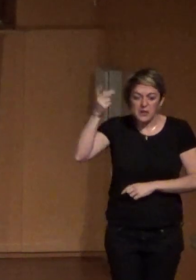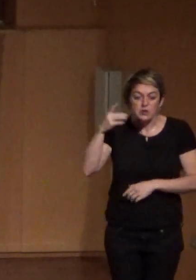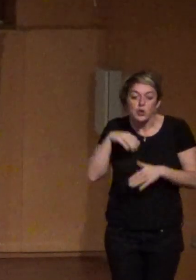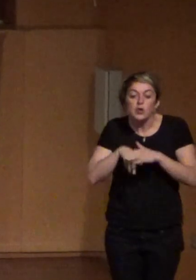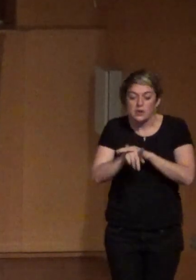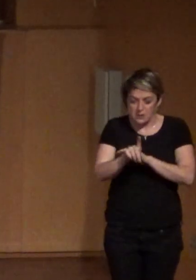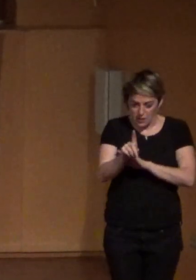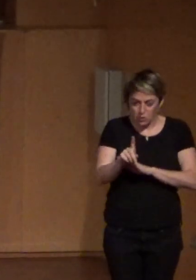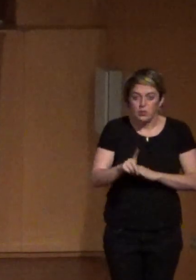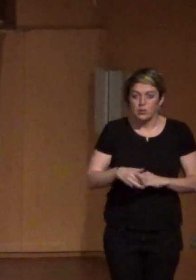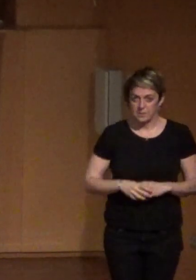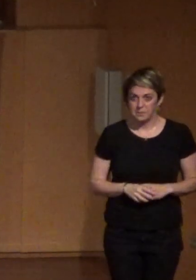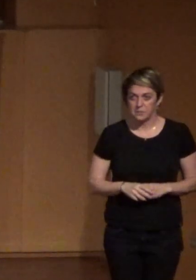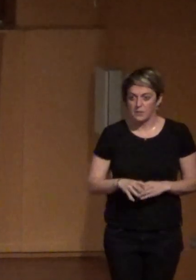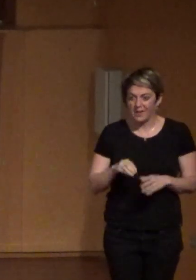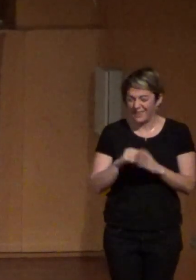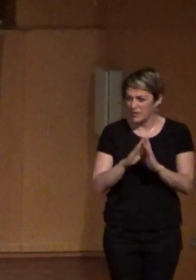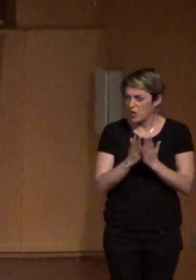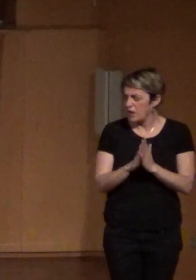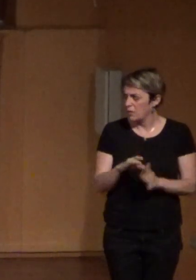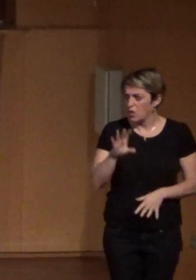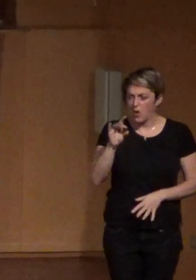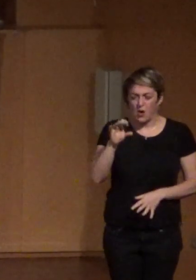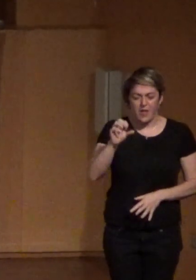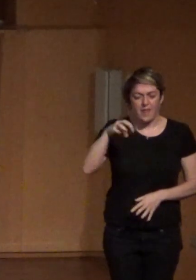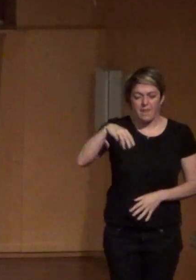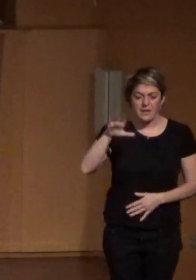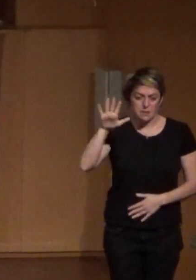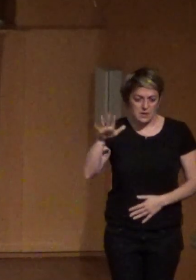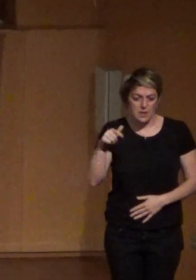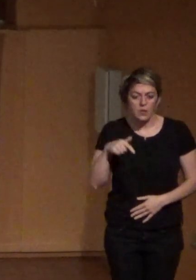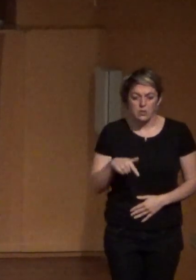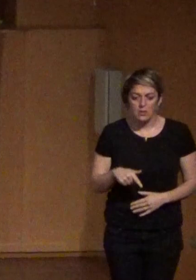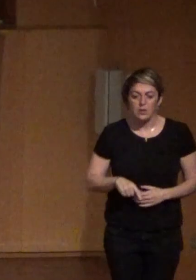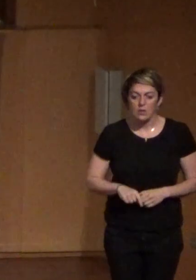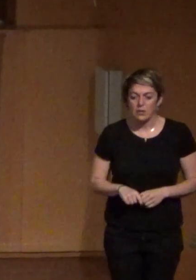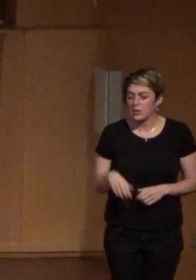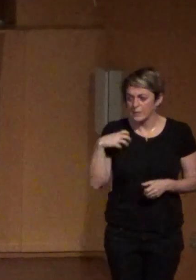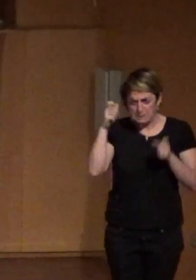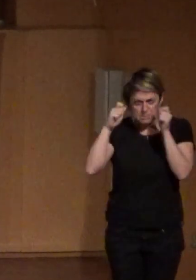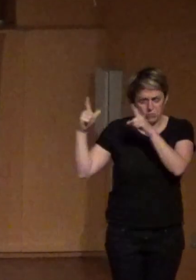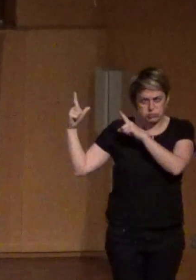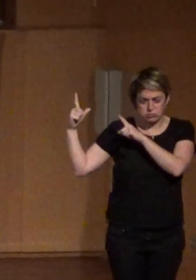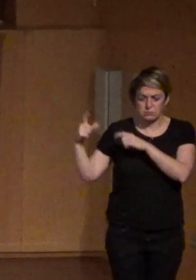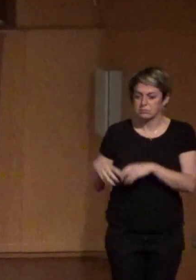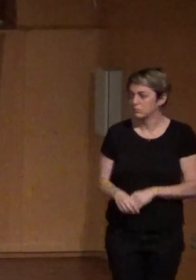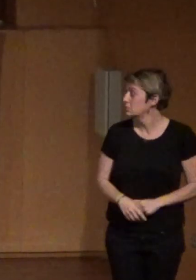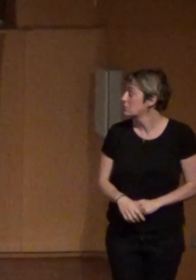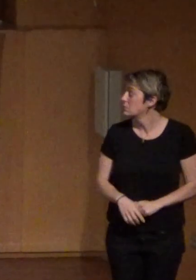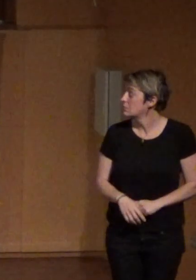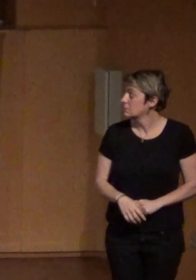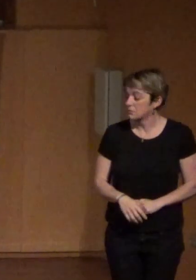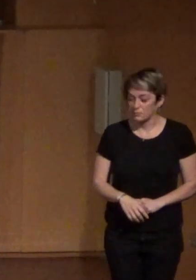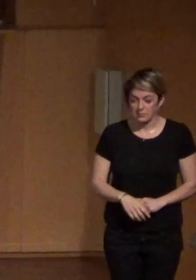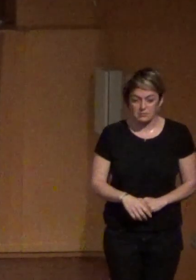último, el DSM-5. Es una disfunción cerebral compleja de los mecanismos de neurotransmisión córtico-subcortical. O sea,